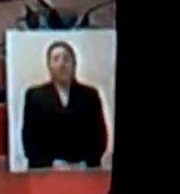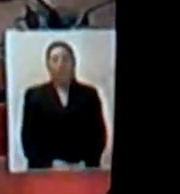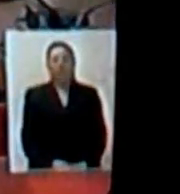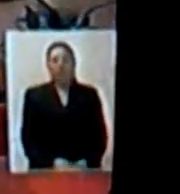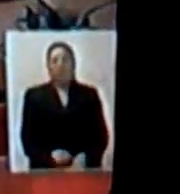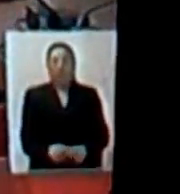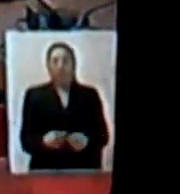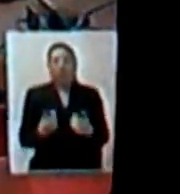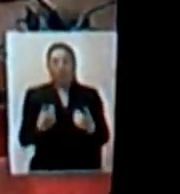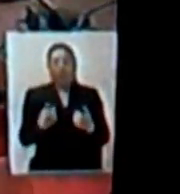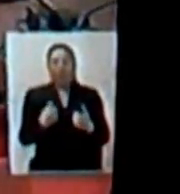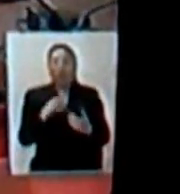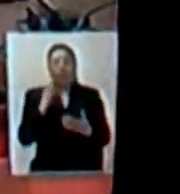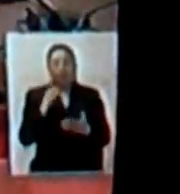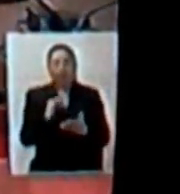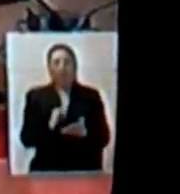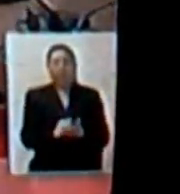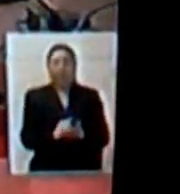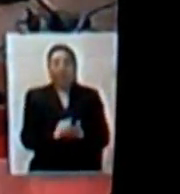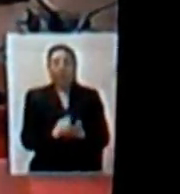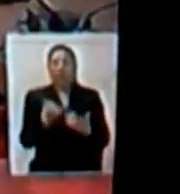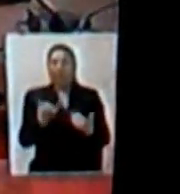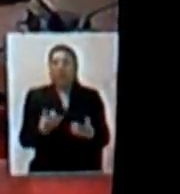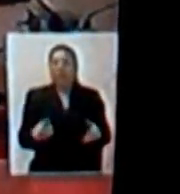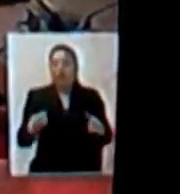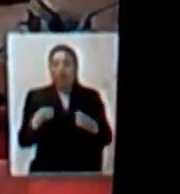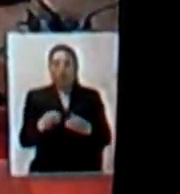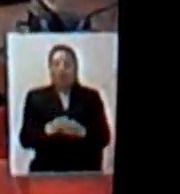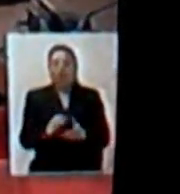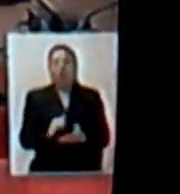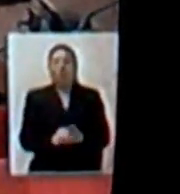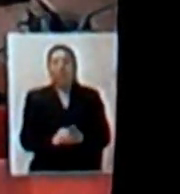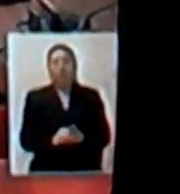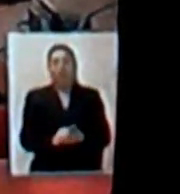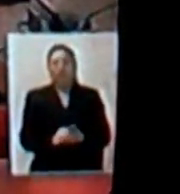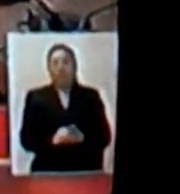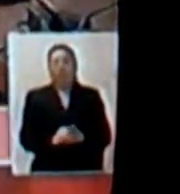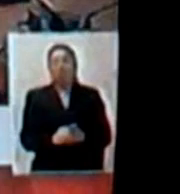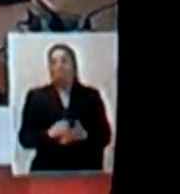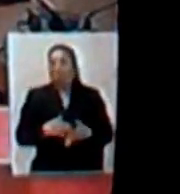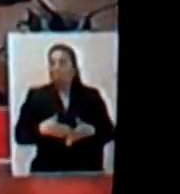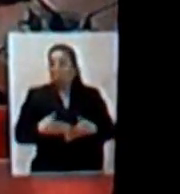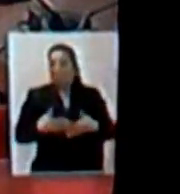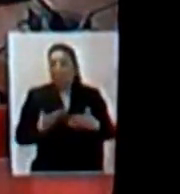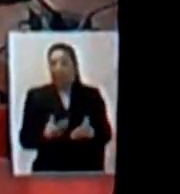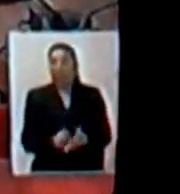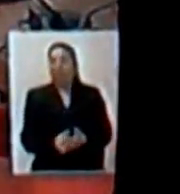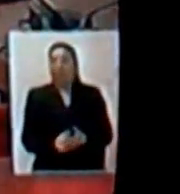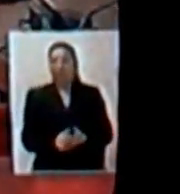algunas propuestas que creo que esta comisión puede